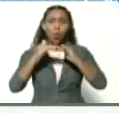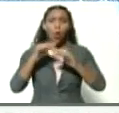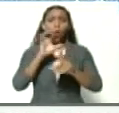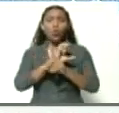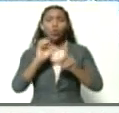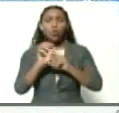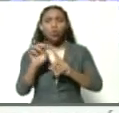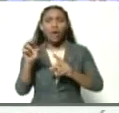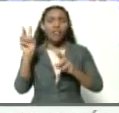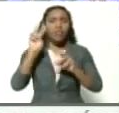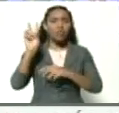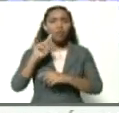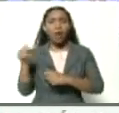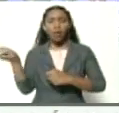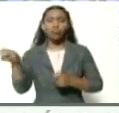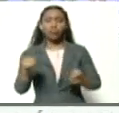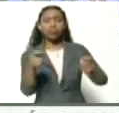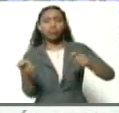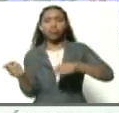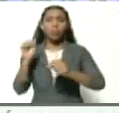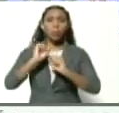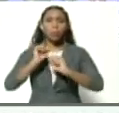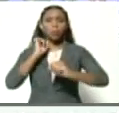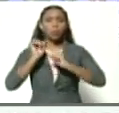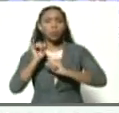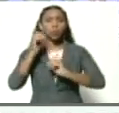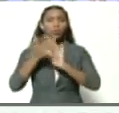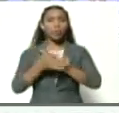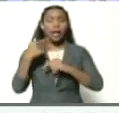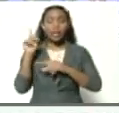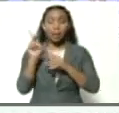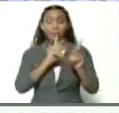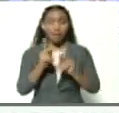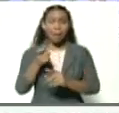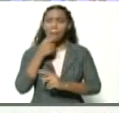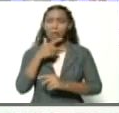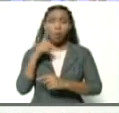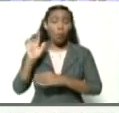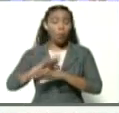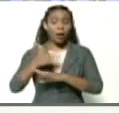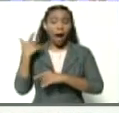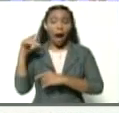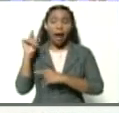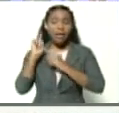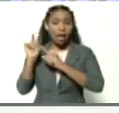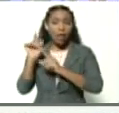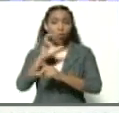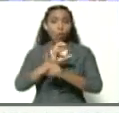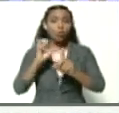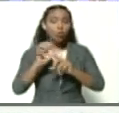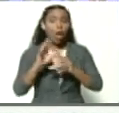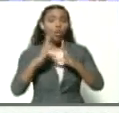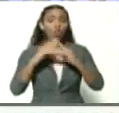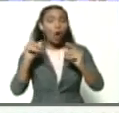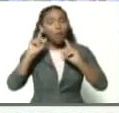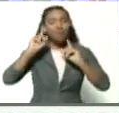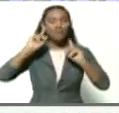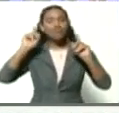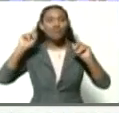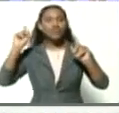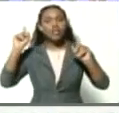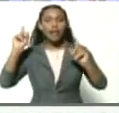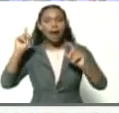la revista. Un programa bellísimo porque rescata toda la musicalidad,